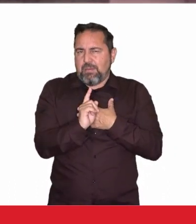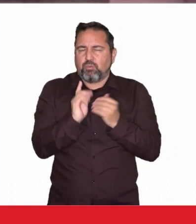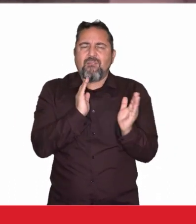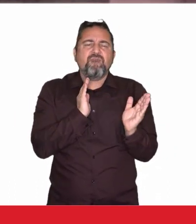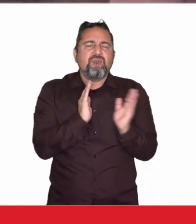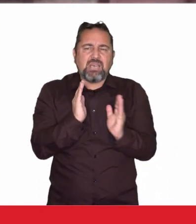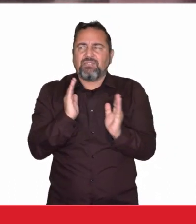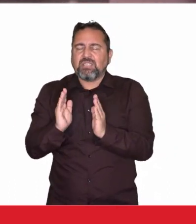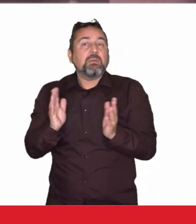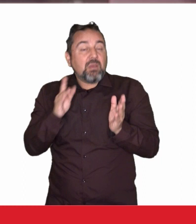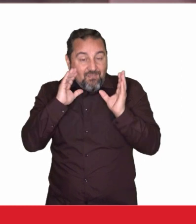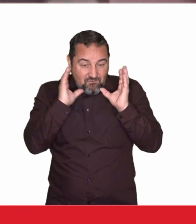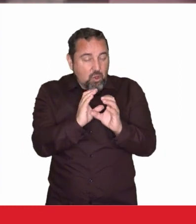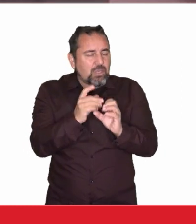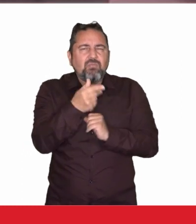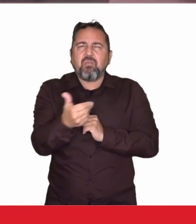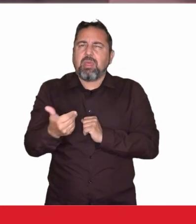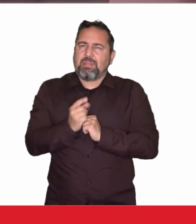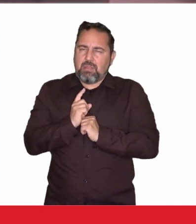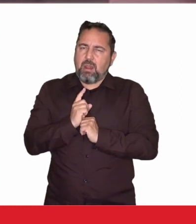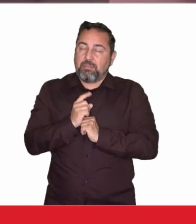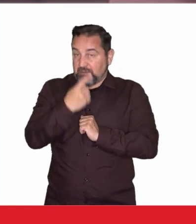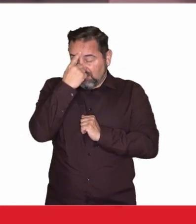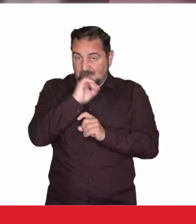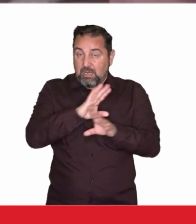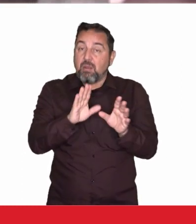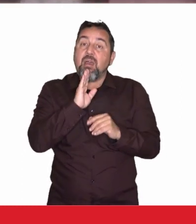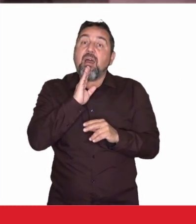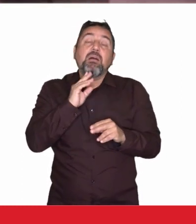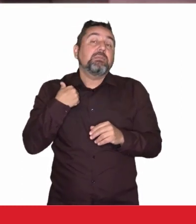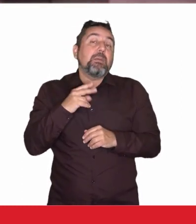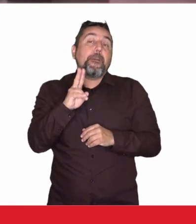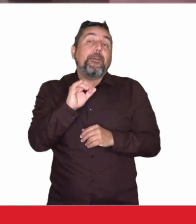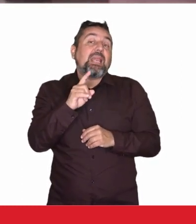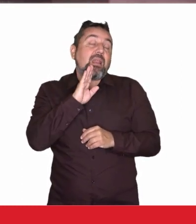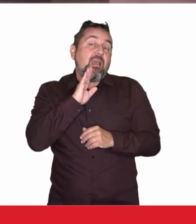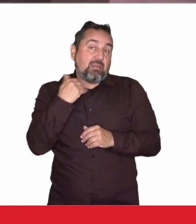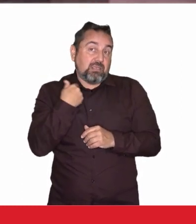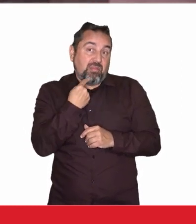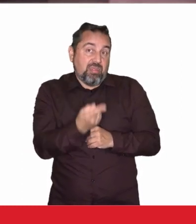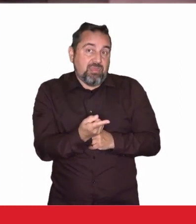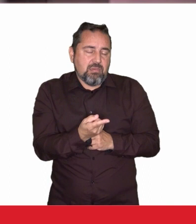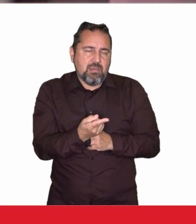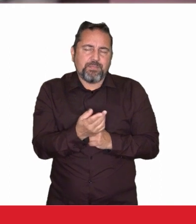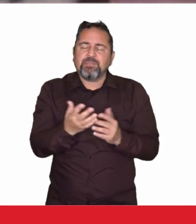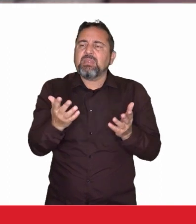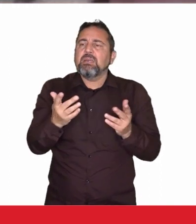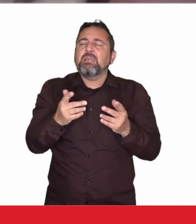¿vale? Entonces, saber en qué fase estás para saber dónde tienes que poner el foco es fundamental. Por supuesto, teniendo en cuenta, como decía antes Virginia,